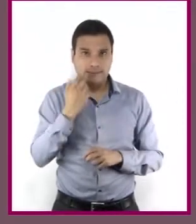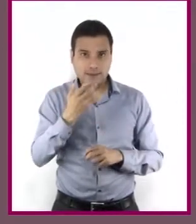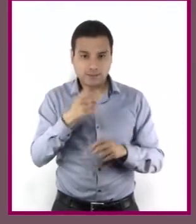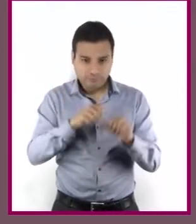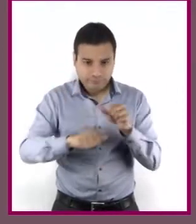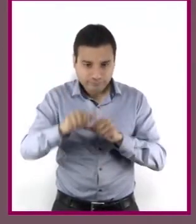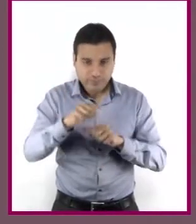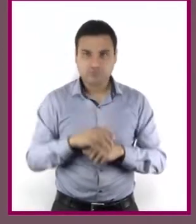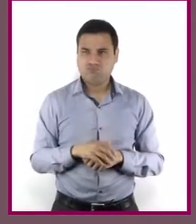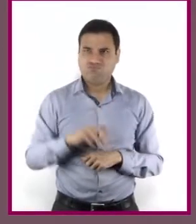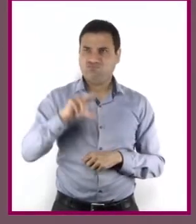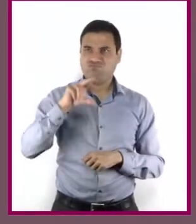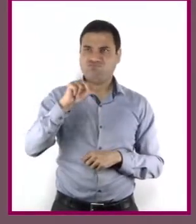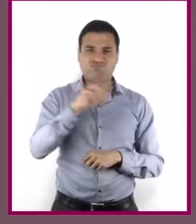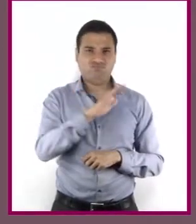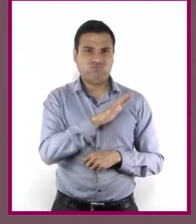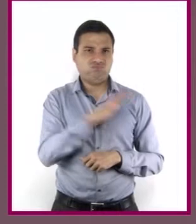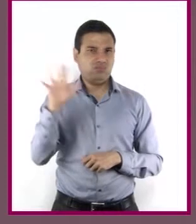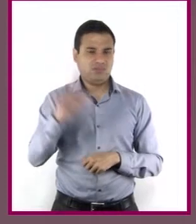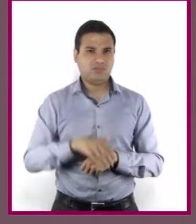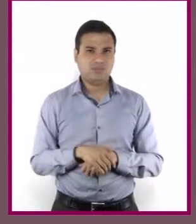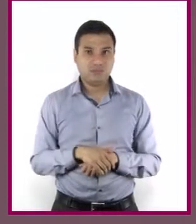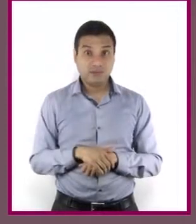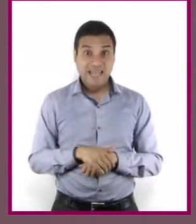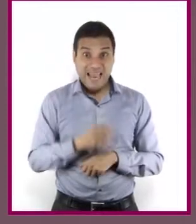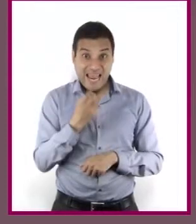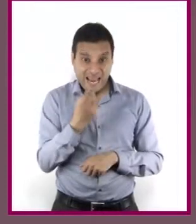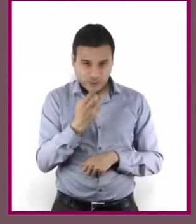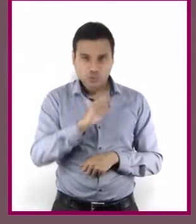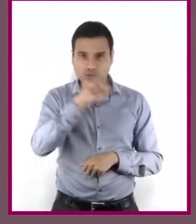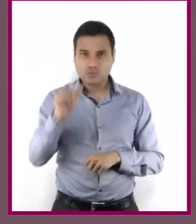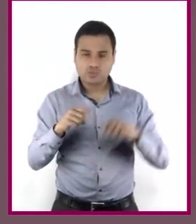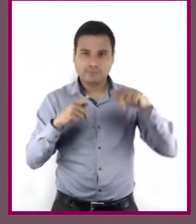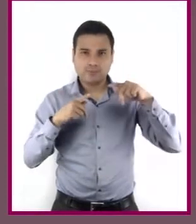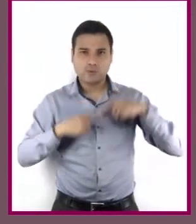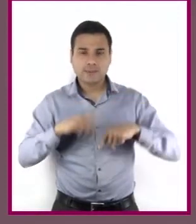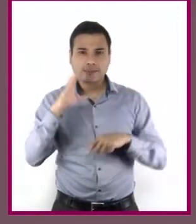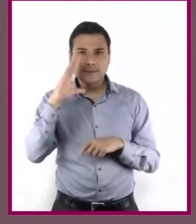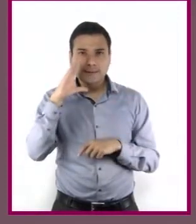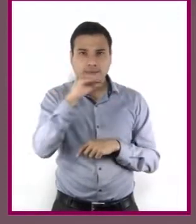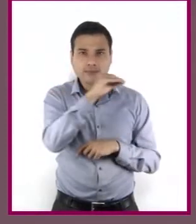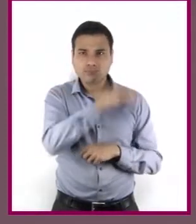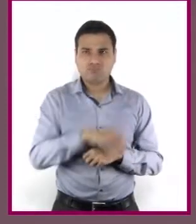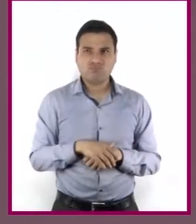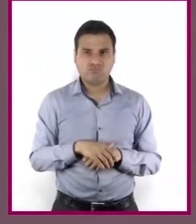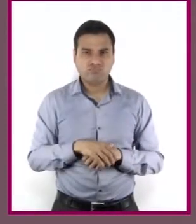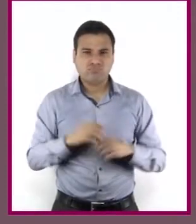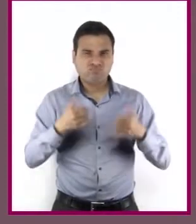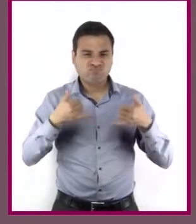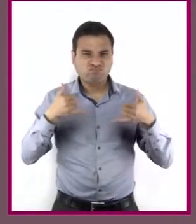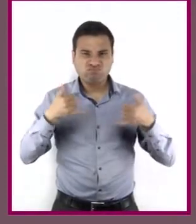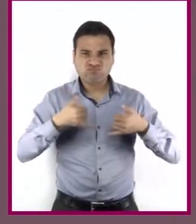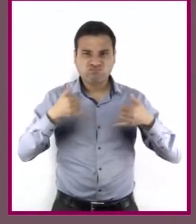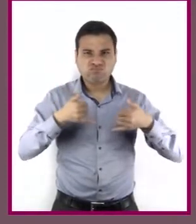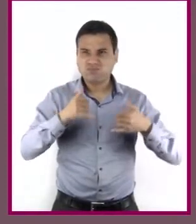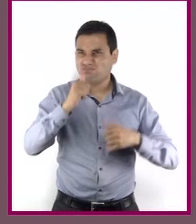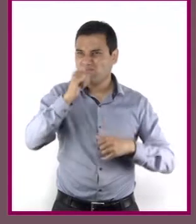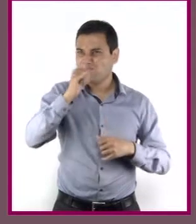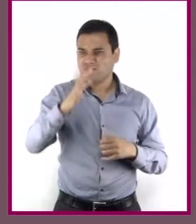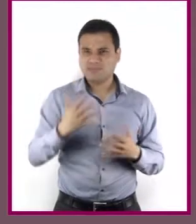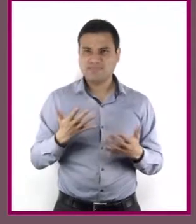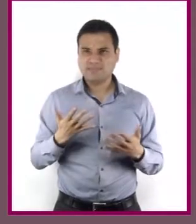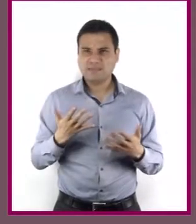una serie de movilizaciones y acciones de resistencia civil que llevaron a las personas de color a boicotear